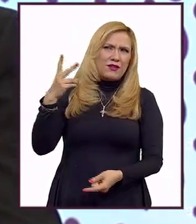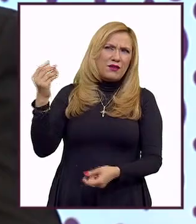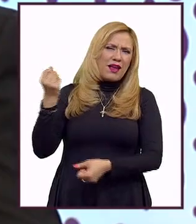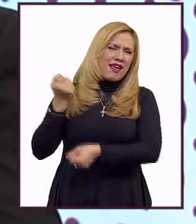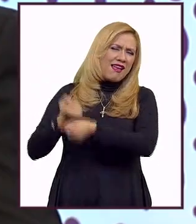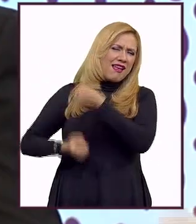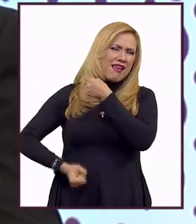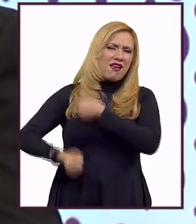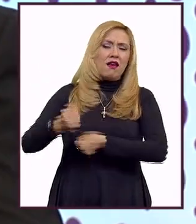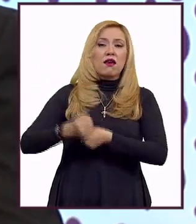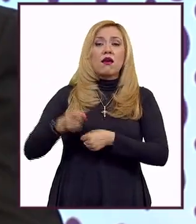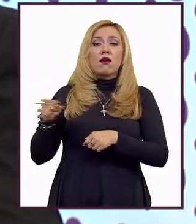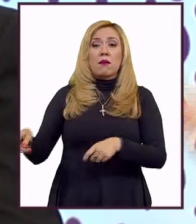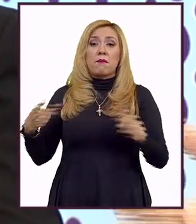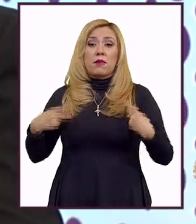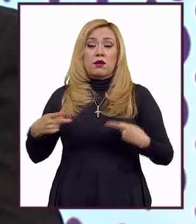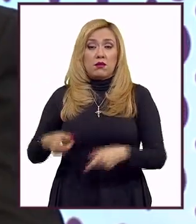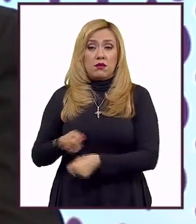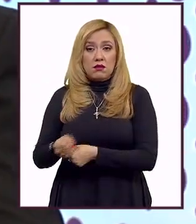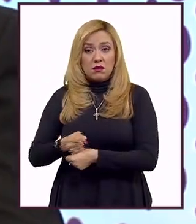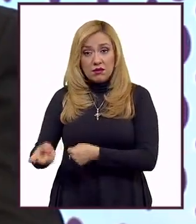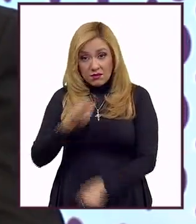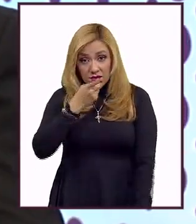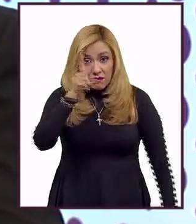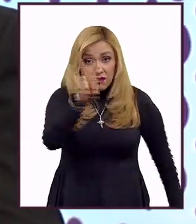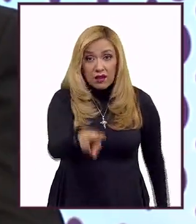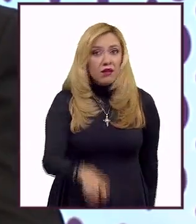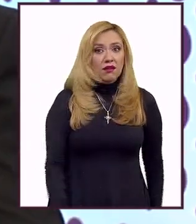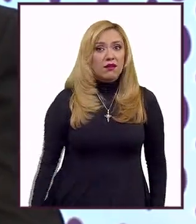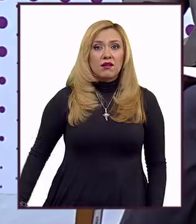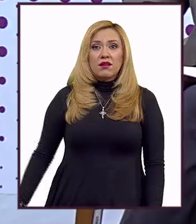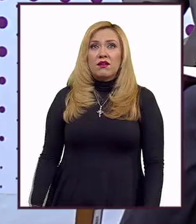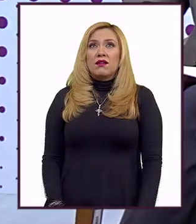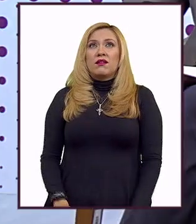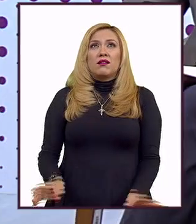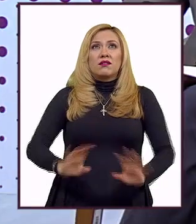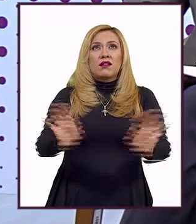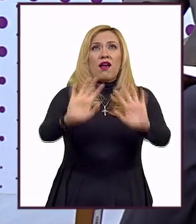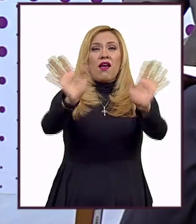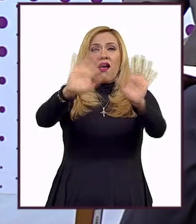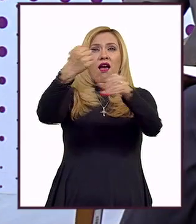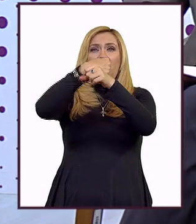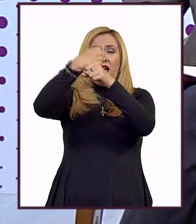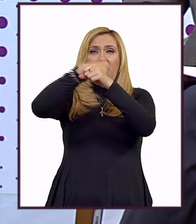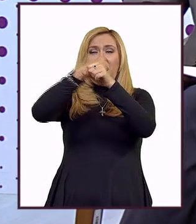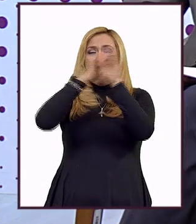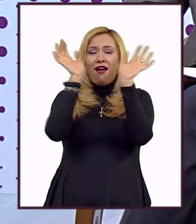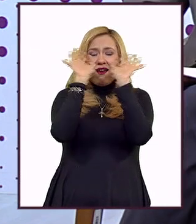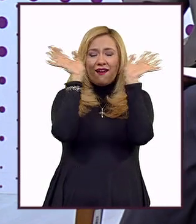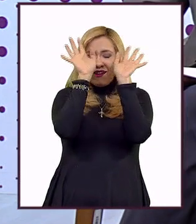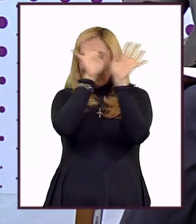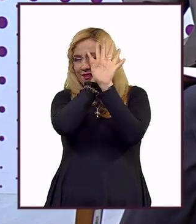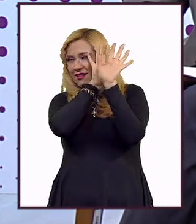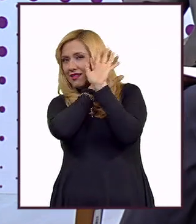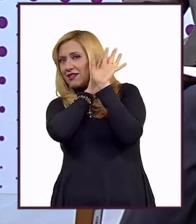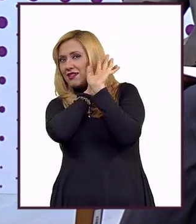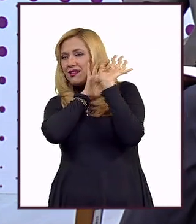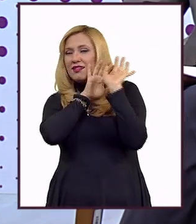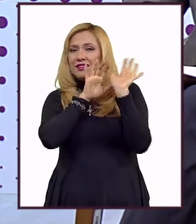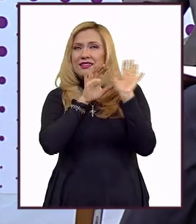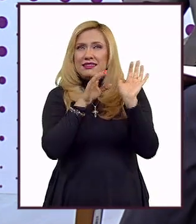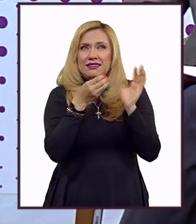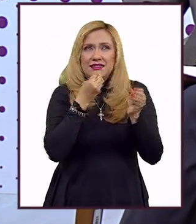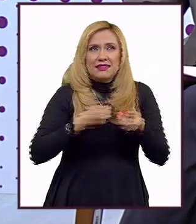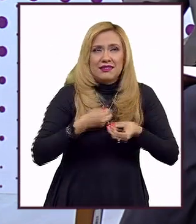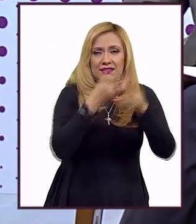persona torturada no necesariamente te va a decir la verdad, te va a decir lo que quieras escuchar para terminar el martirio por el que está pasando, ¿no?